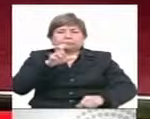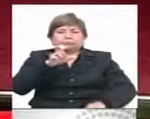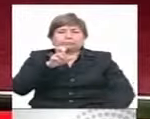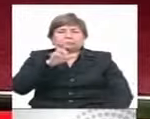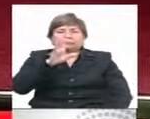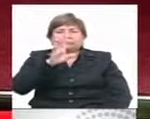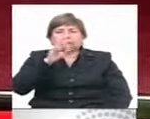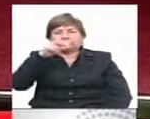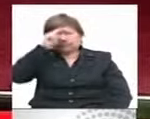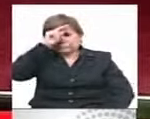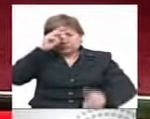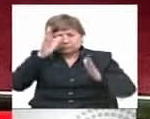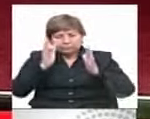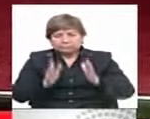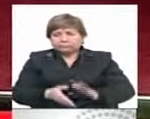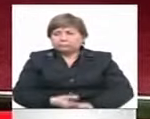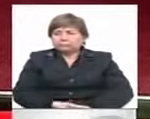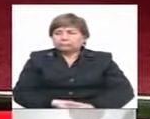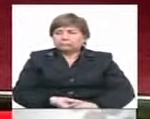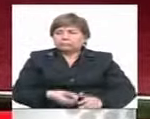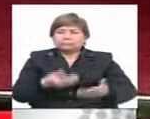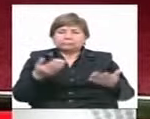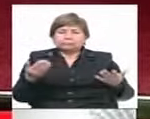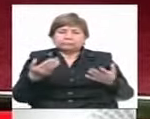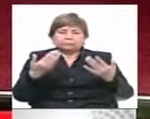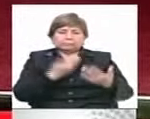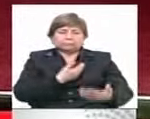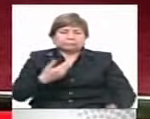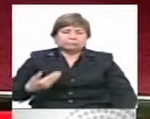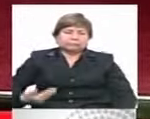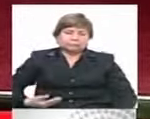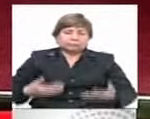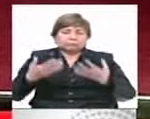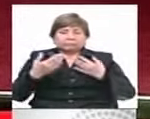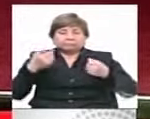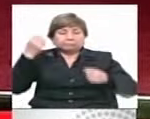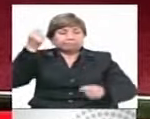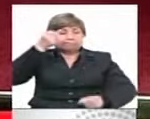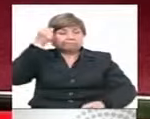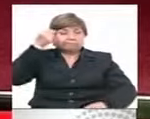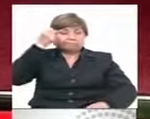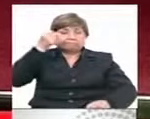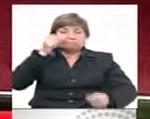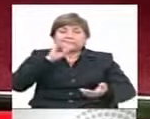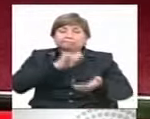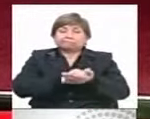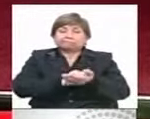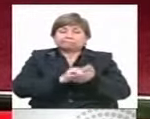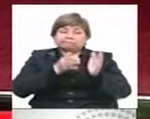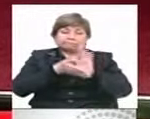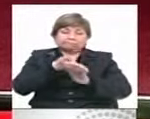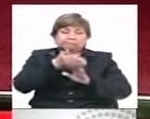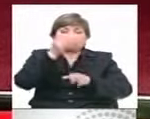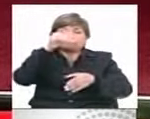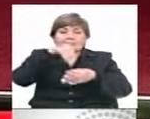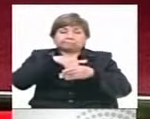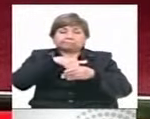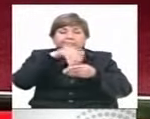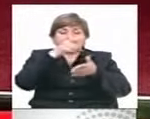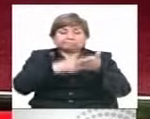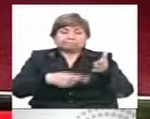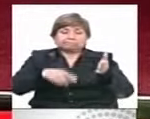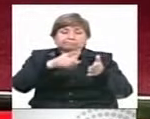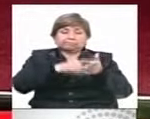8.300.000 peruanos quisieron que este gobierno tenga el triunfo cuando fueron a votar y marcaron